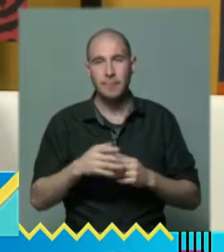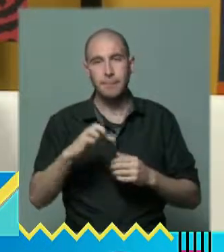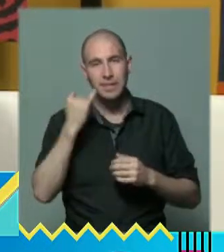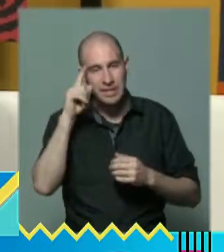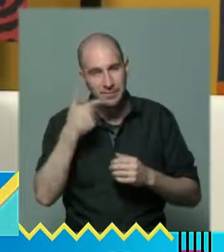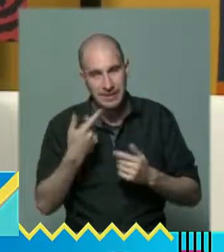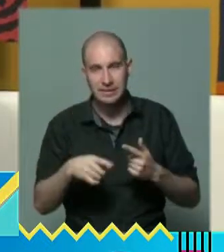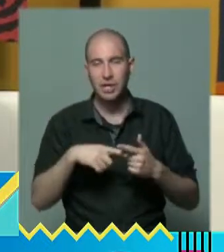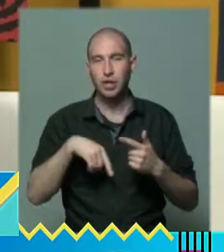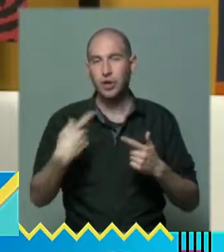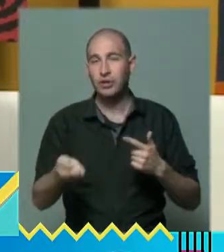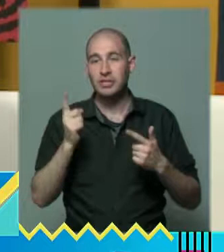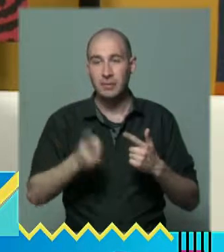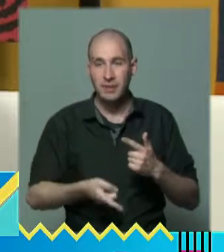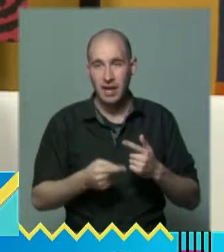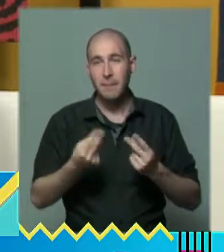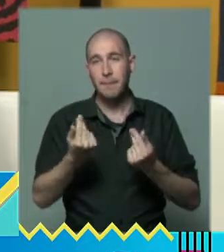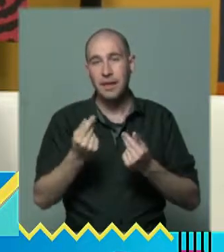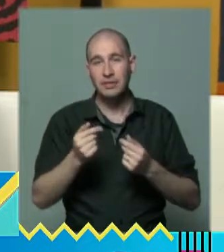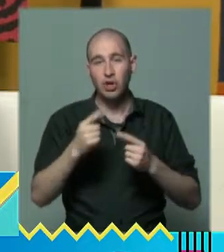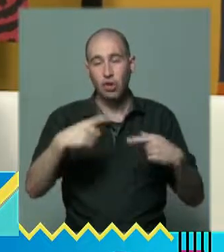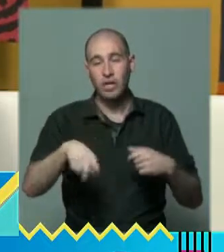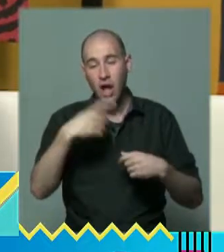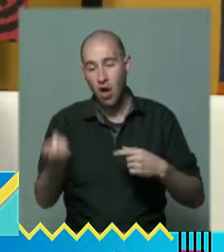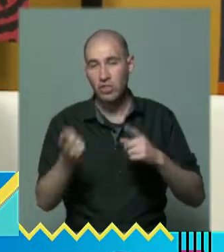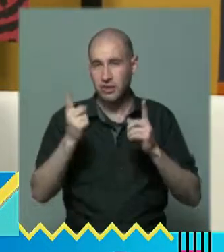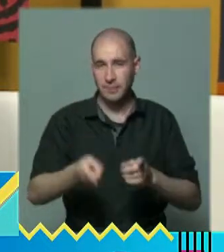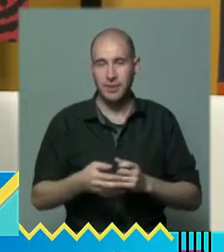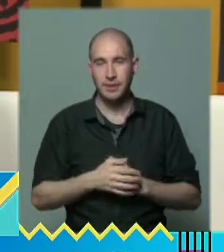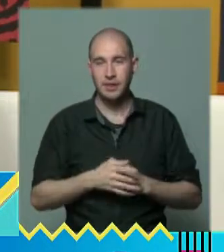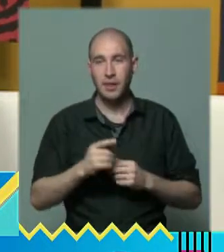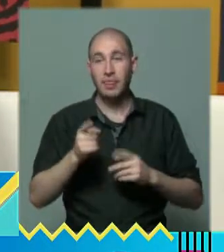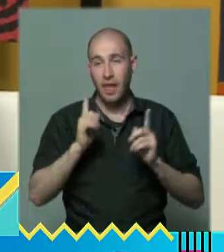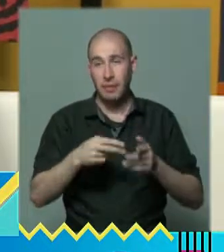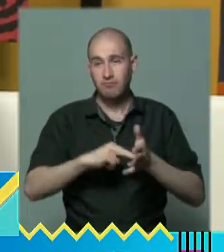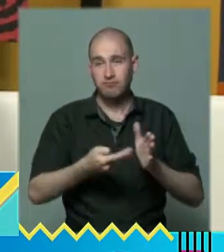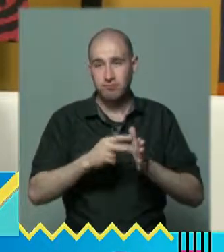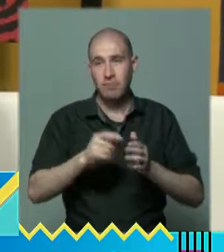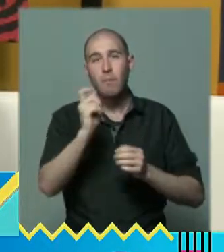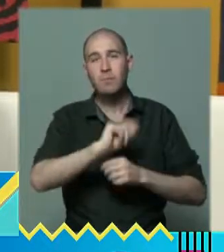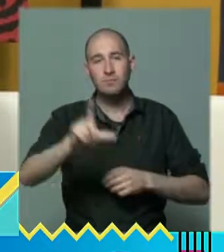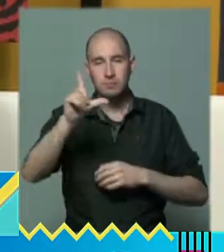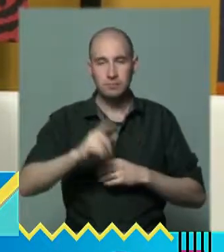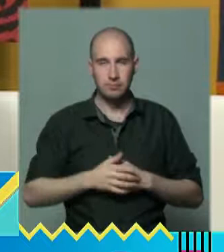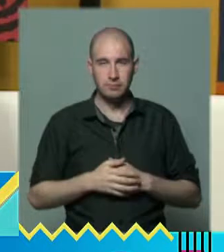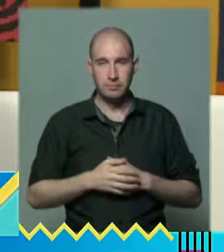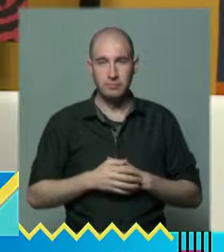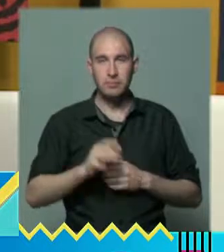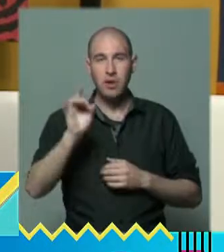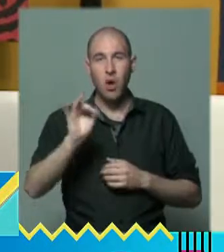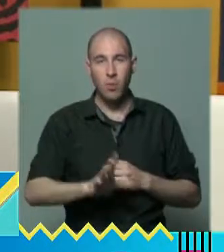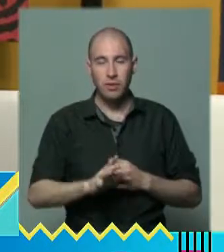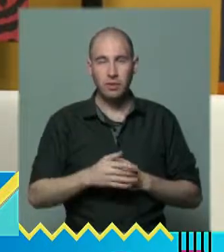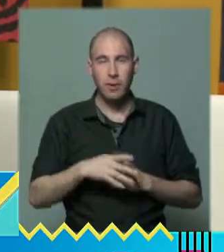pymes, repercute también tal vez en los precios de otros productos que se ven también afectados por estas subas. Entonces, no solamente